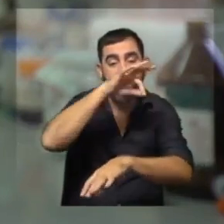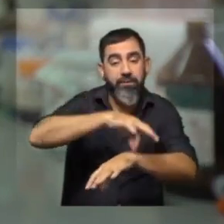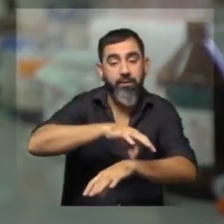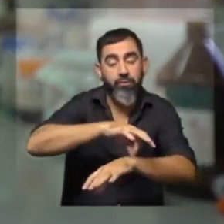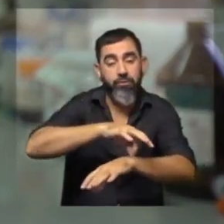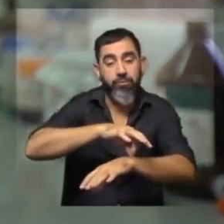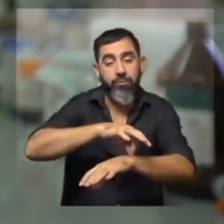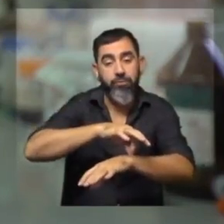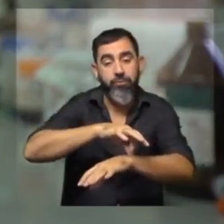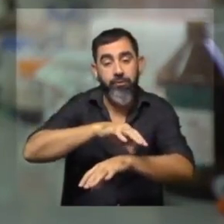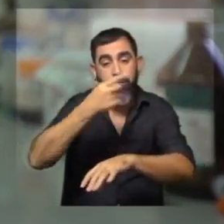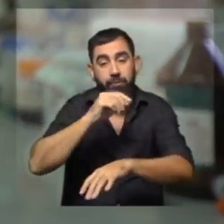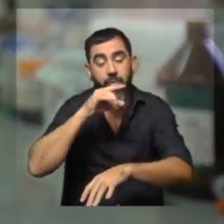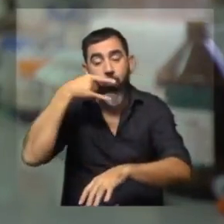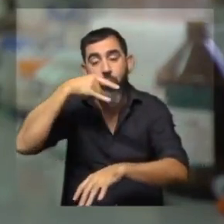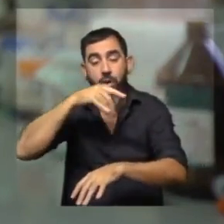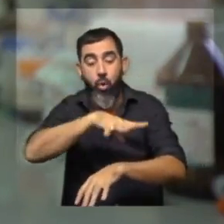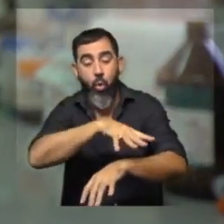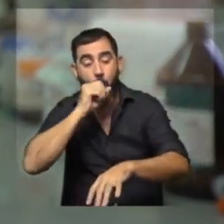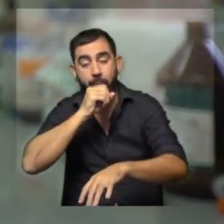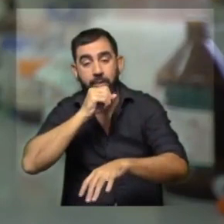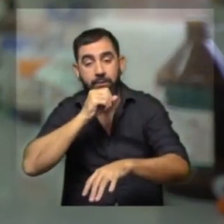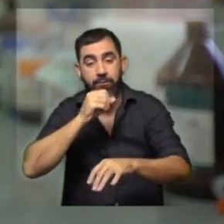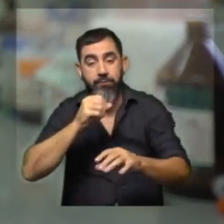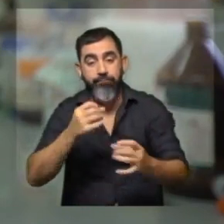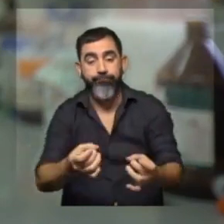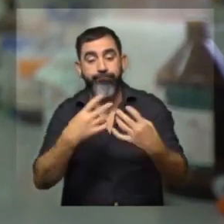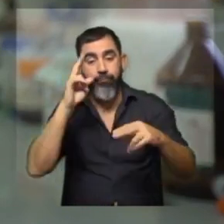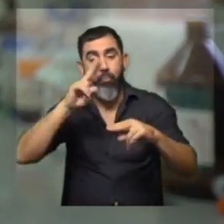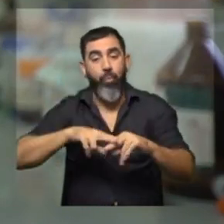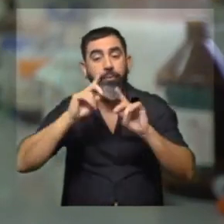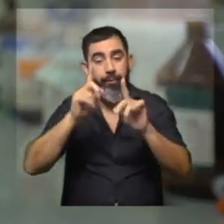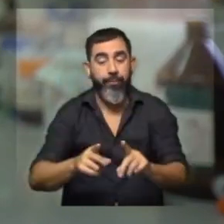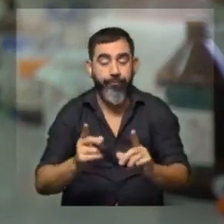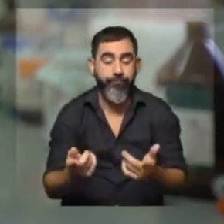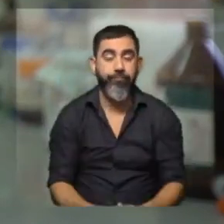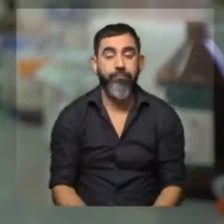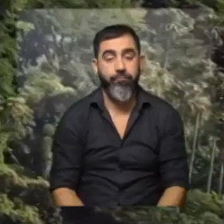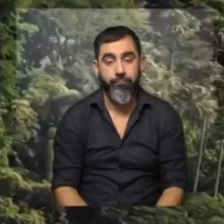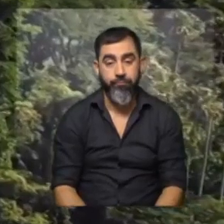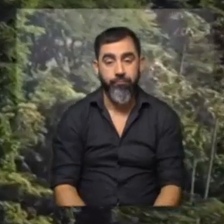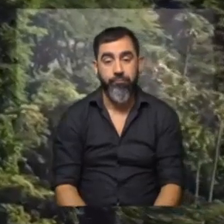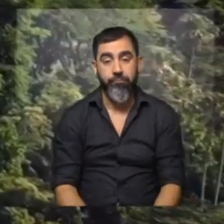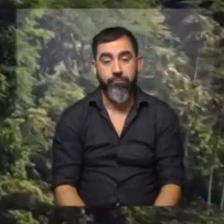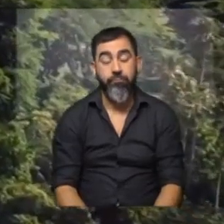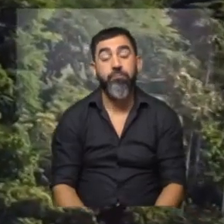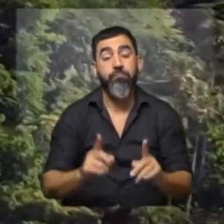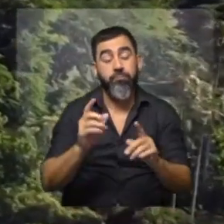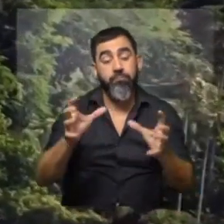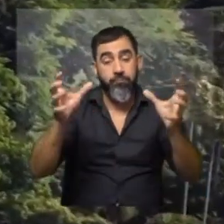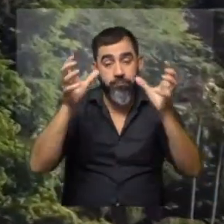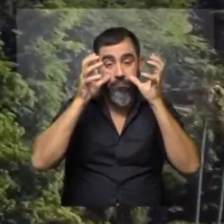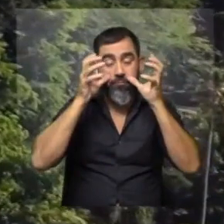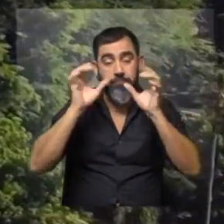una cosecha, por ejemplo, y encaminado en eso mato a los murciélagos que se alimentaban de esos insectos. Otra amenaza que enfrentan es